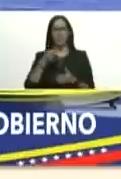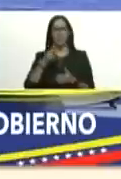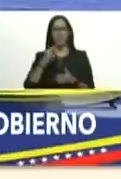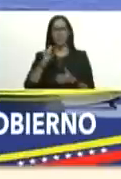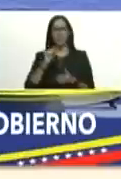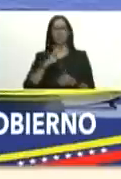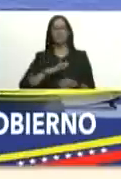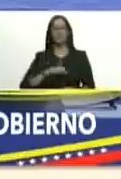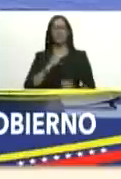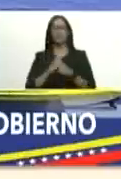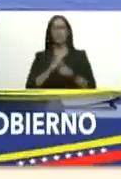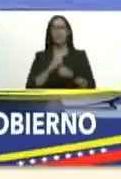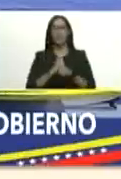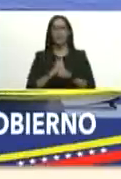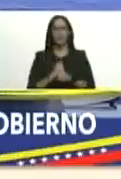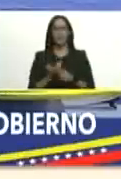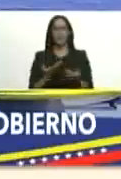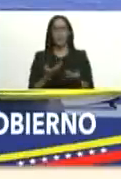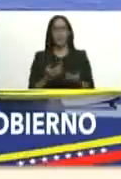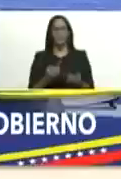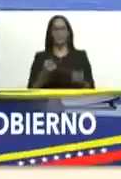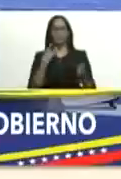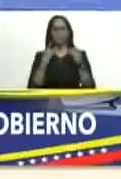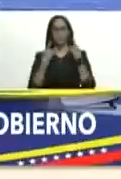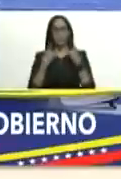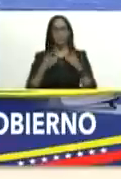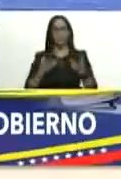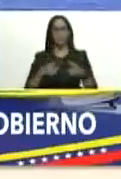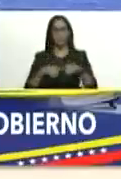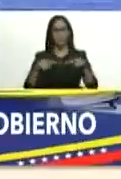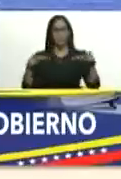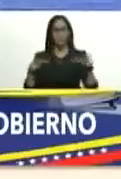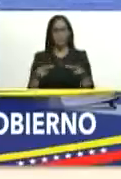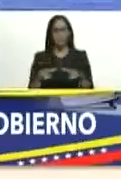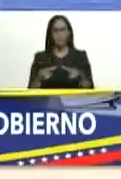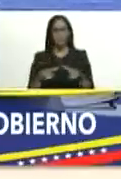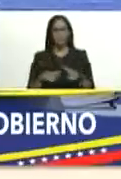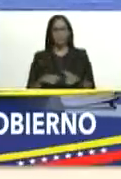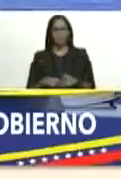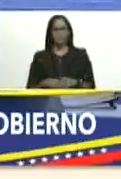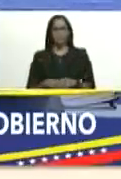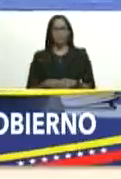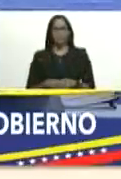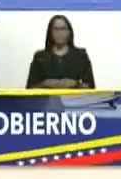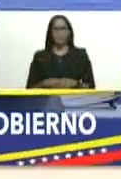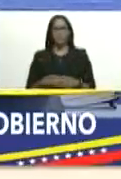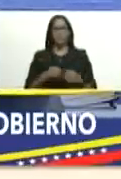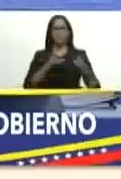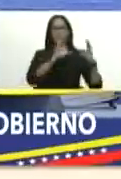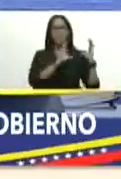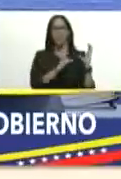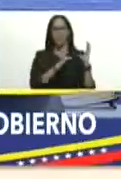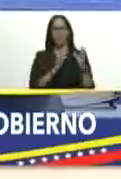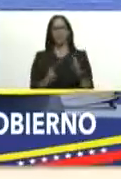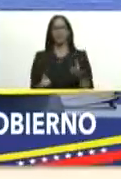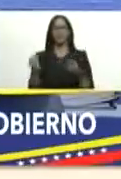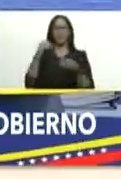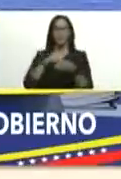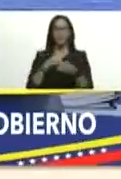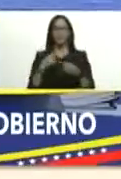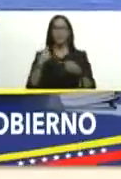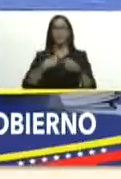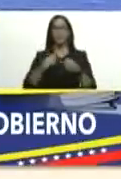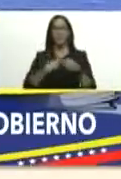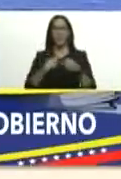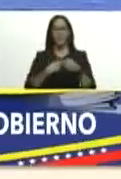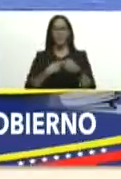trabajando para instalar estas unidades de carga y recarga de las bombonas de gas